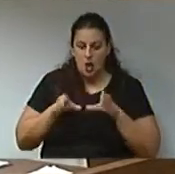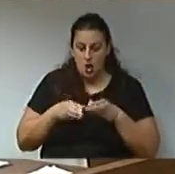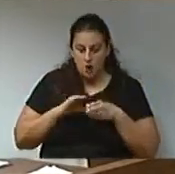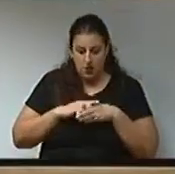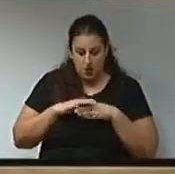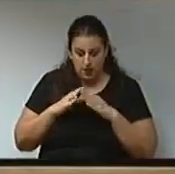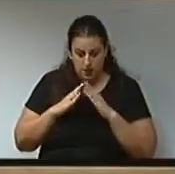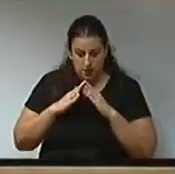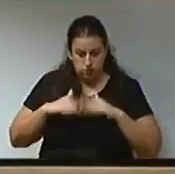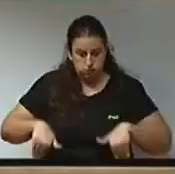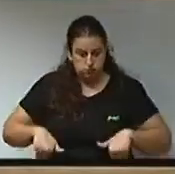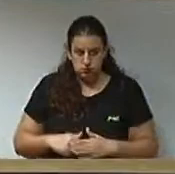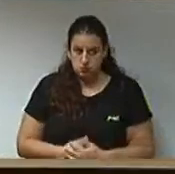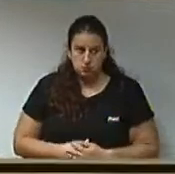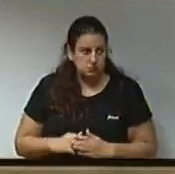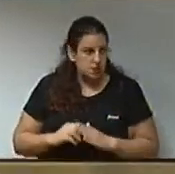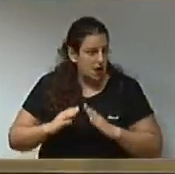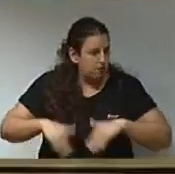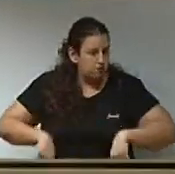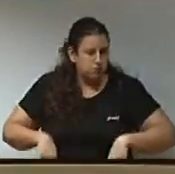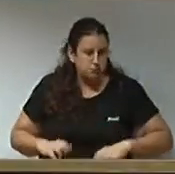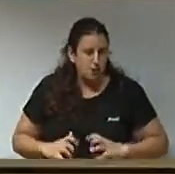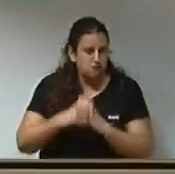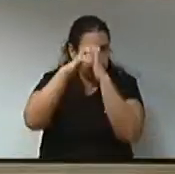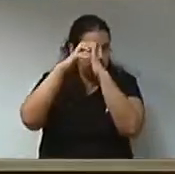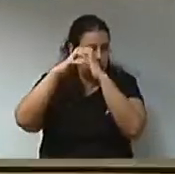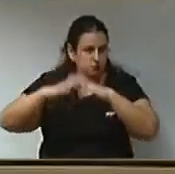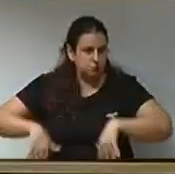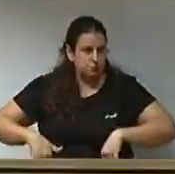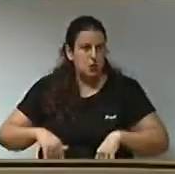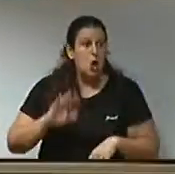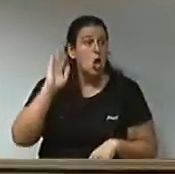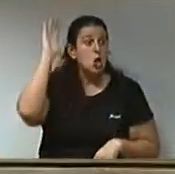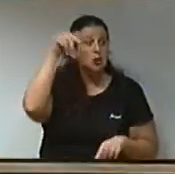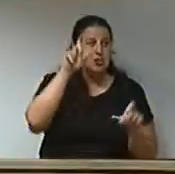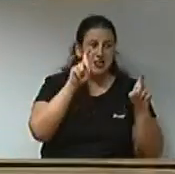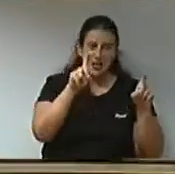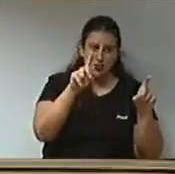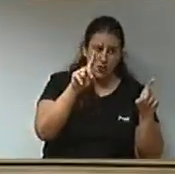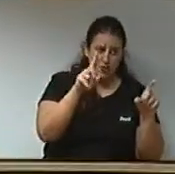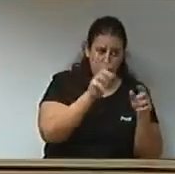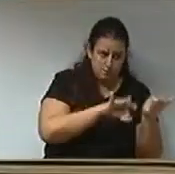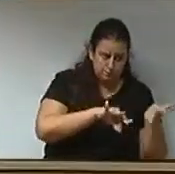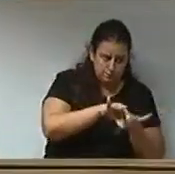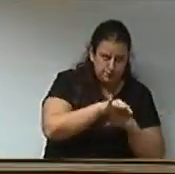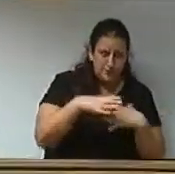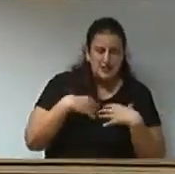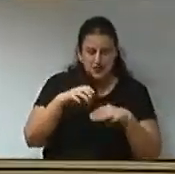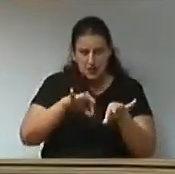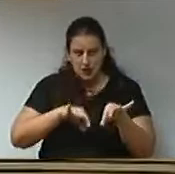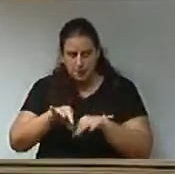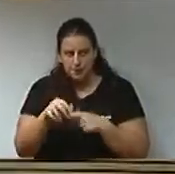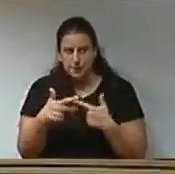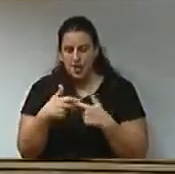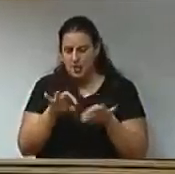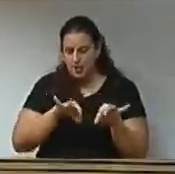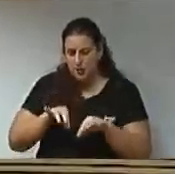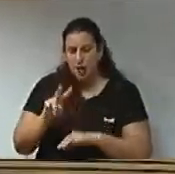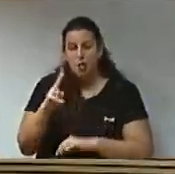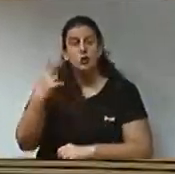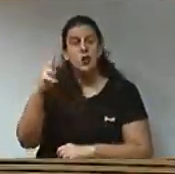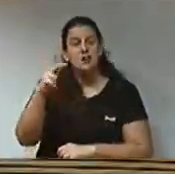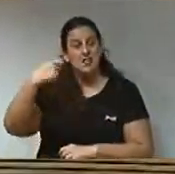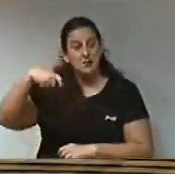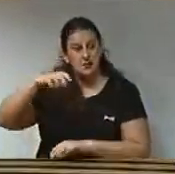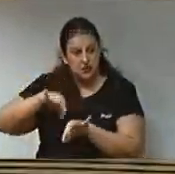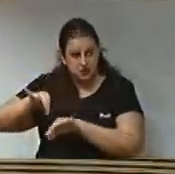caído entera. Mire, ha tenido que cambiar al Consejo de Educación, al de Sanidad, ha cambiado al de Hacienda, a los dos vicepresidentes, al